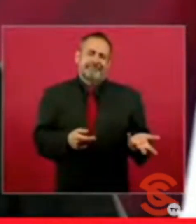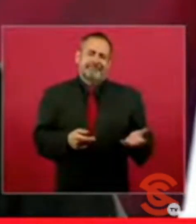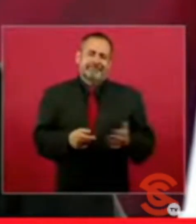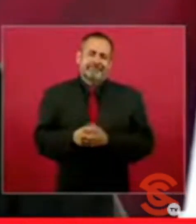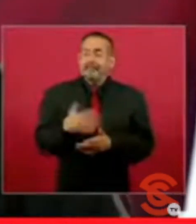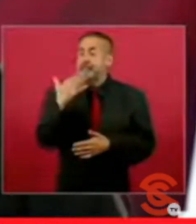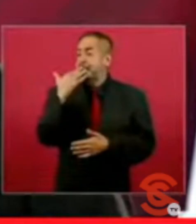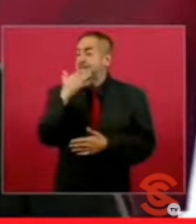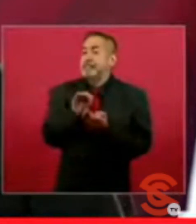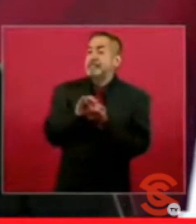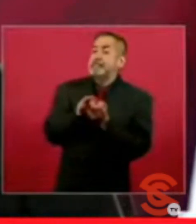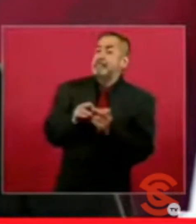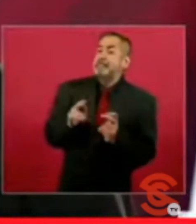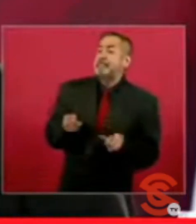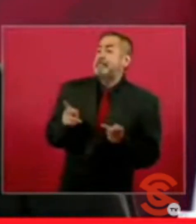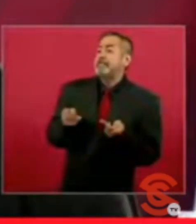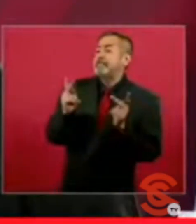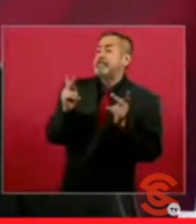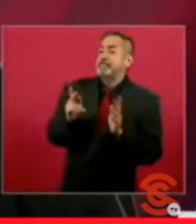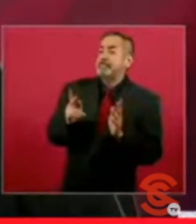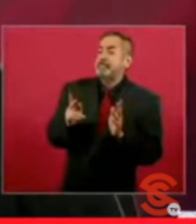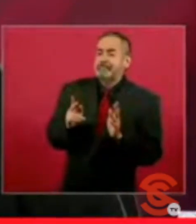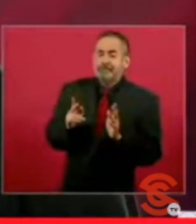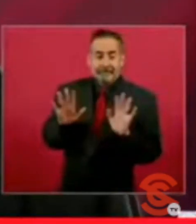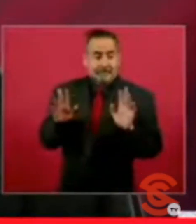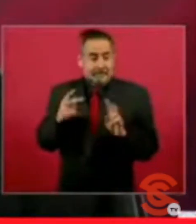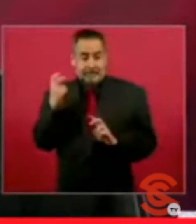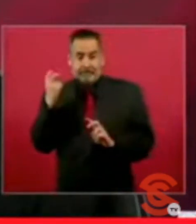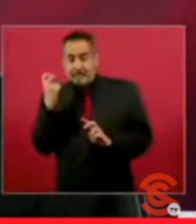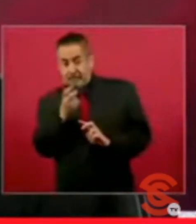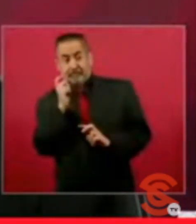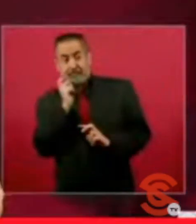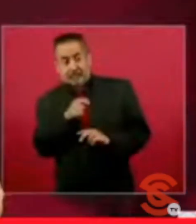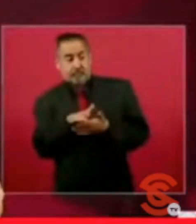Ricos tamales, y ya,